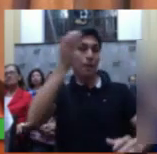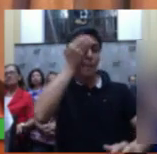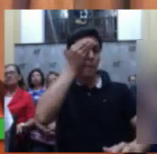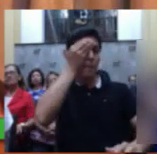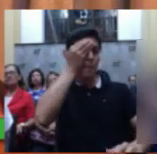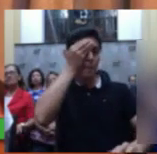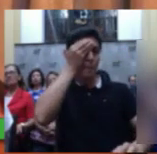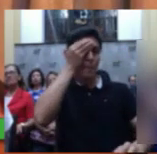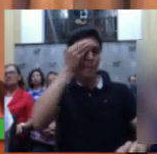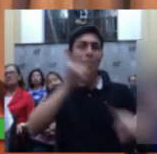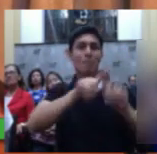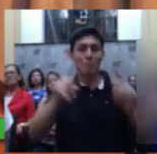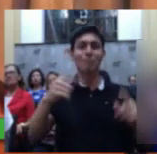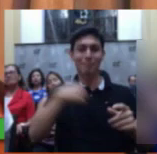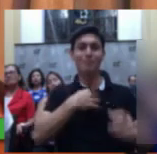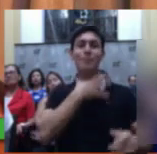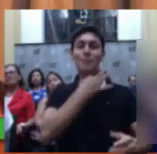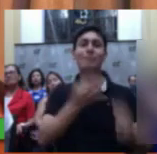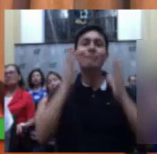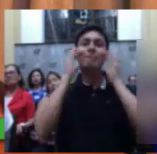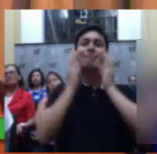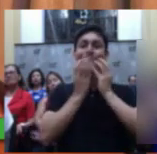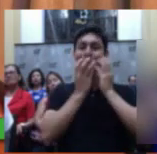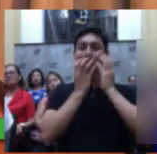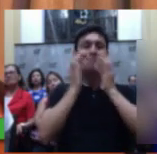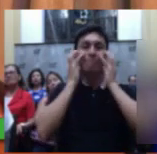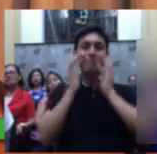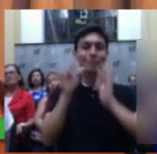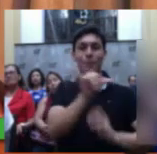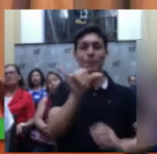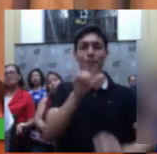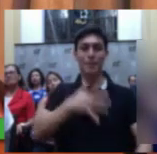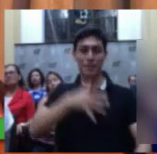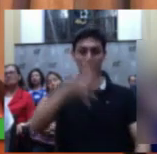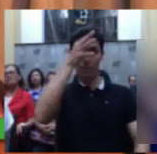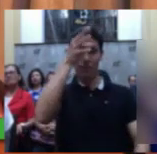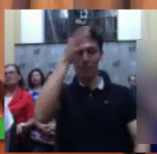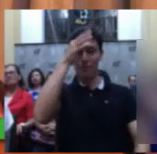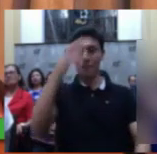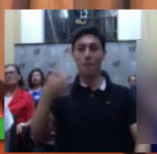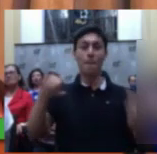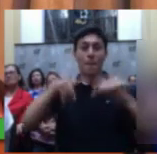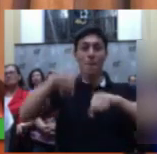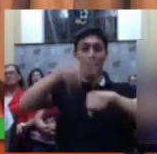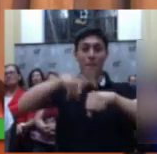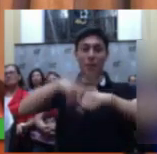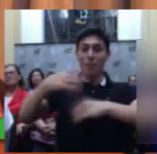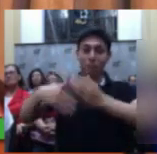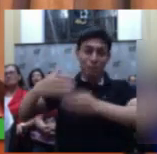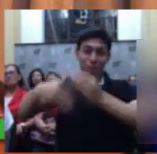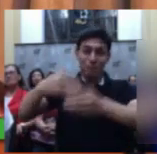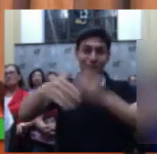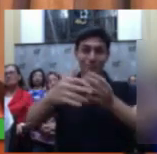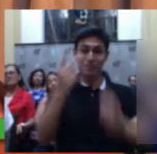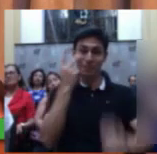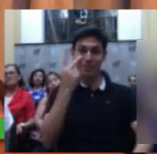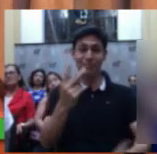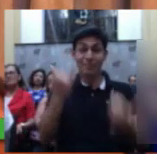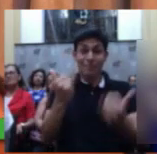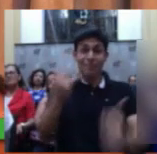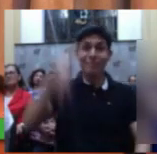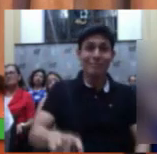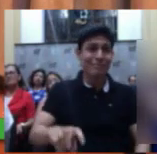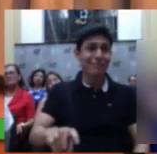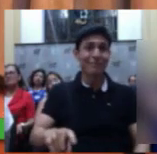sino porque me permitía tener una barba parecida a la de mi papá. Con el paso de los años, como ven, eso ya no fue